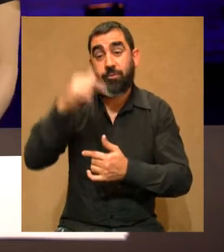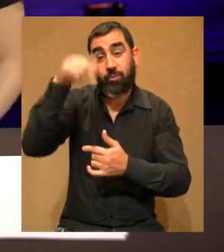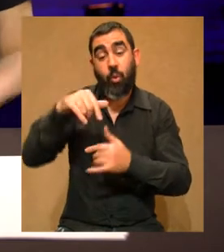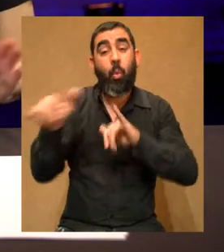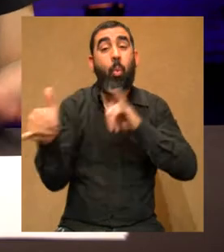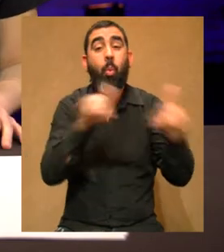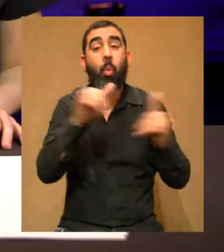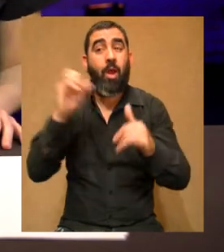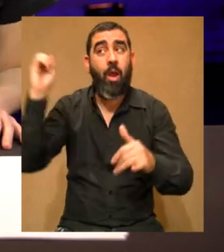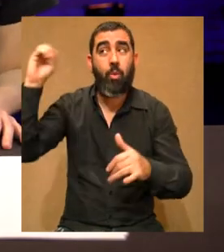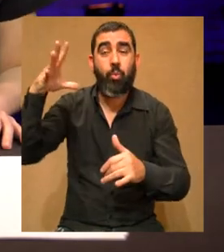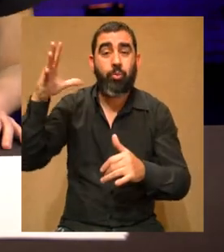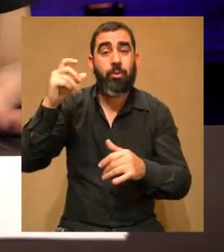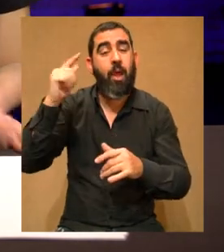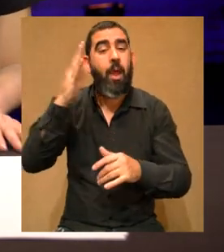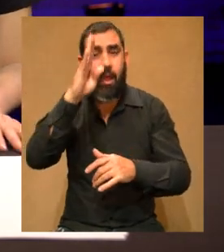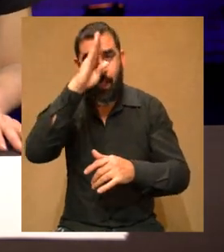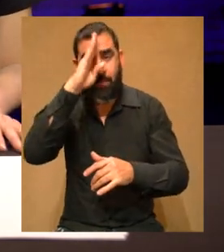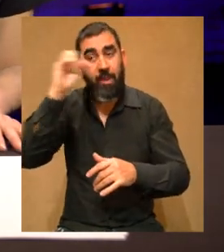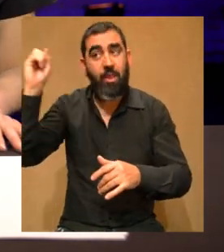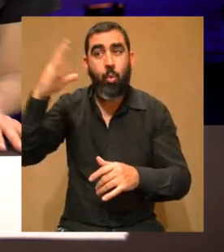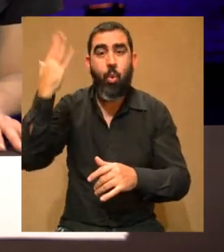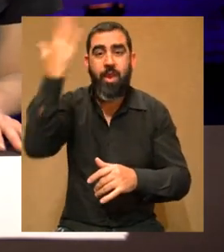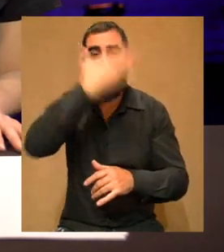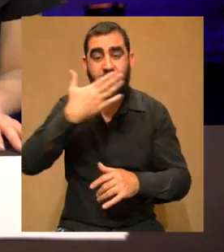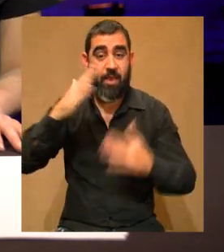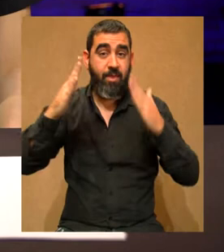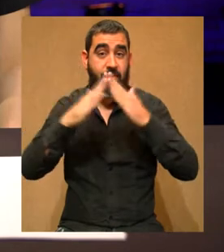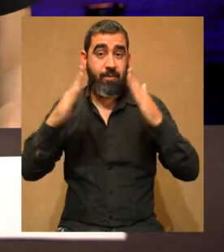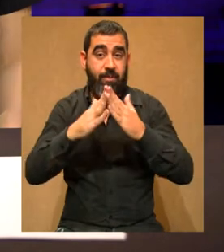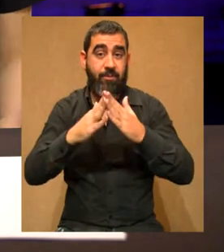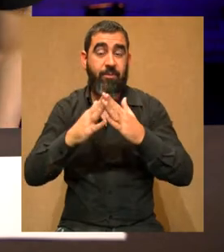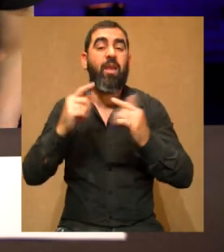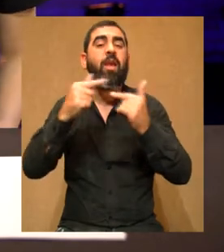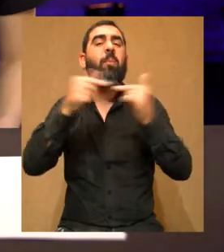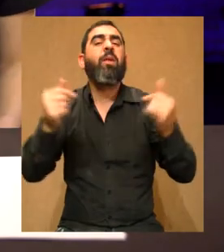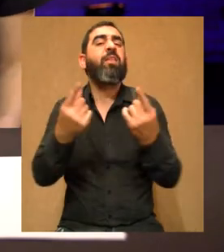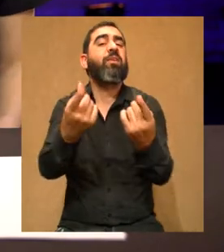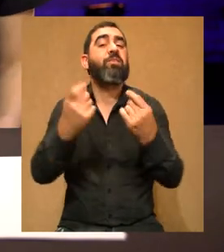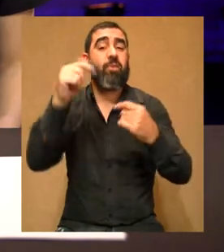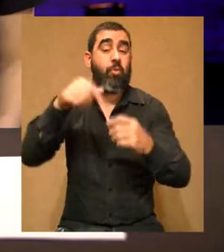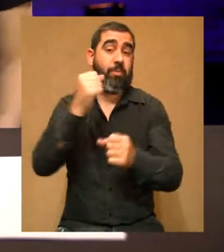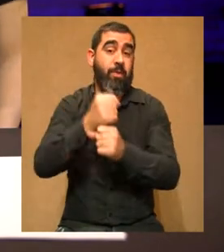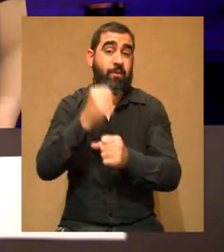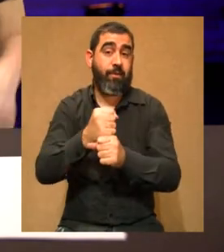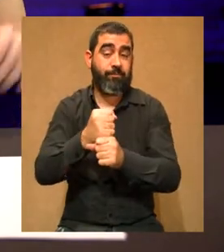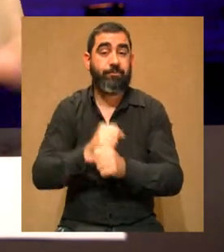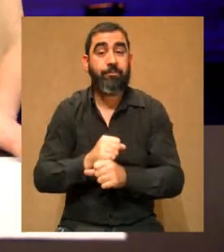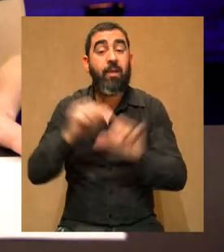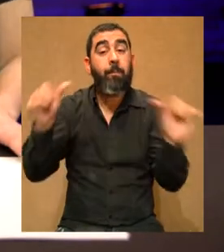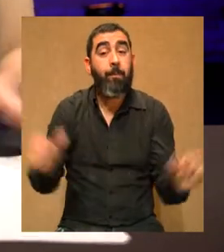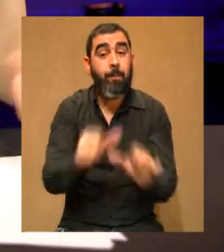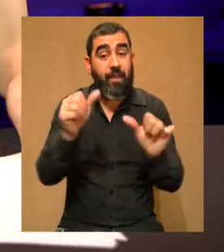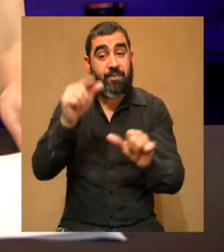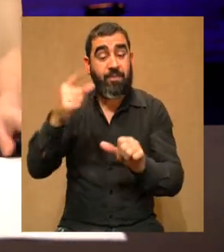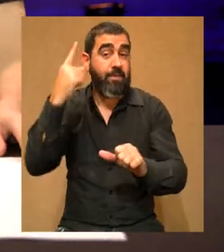bueno hoy vamos a jugar con la luz vamos a aprender a hacer luz negra en caso bueno sophie qué materiales necesitamos para trabajar bueno para